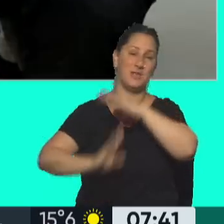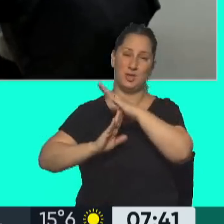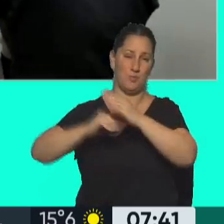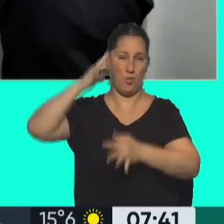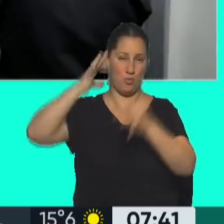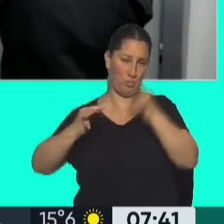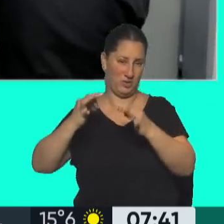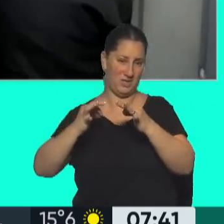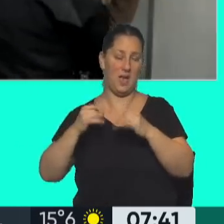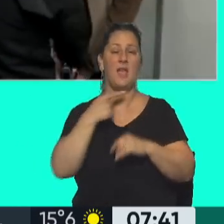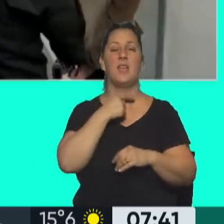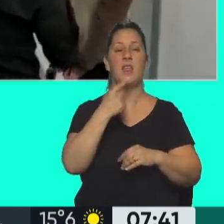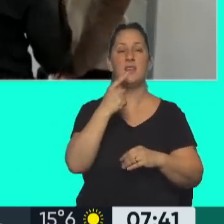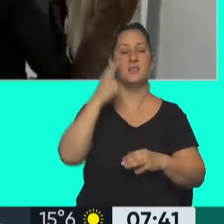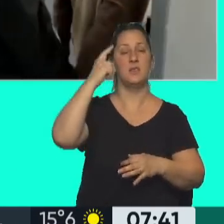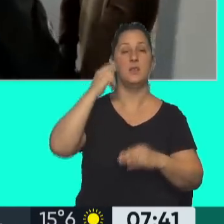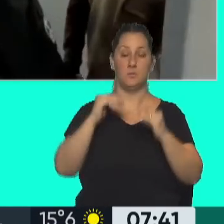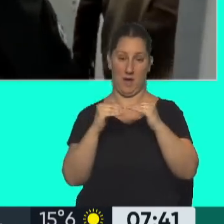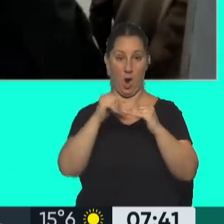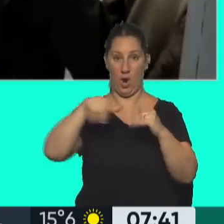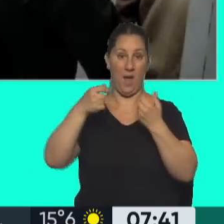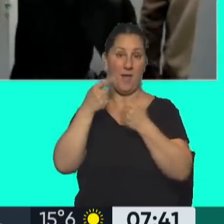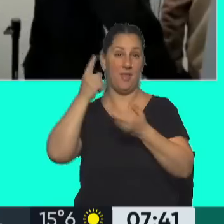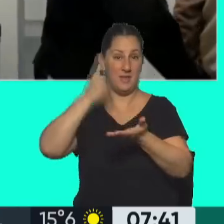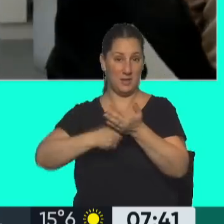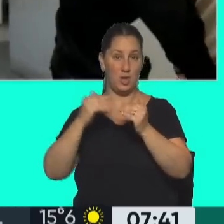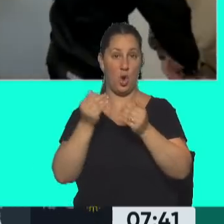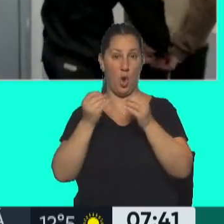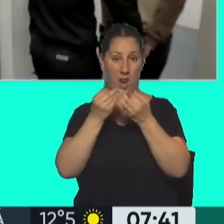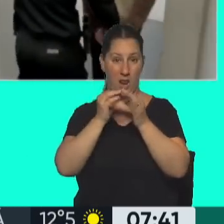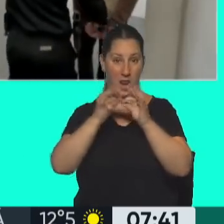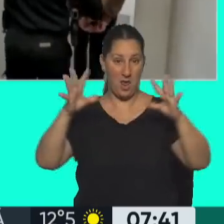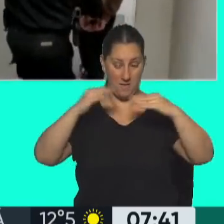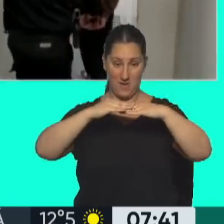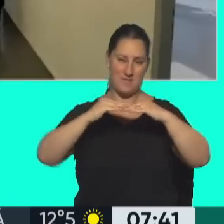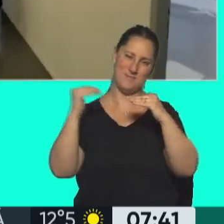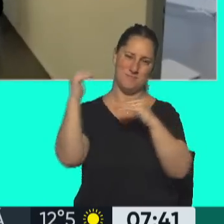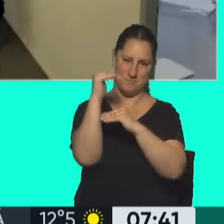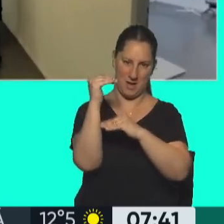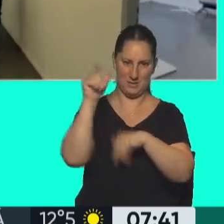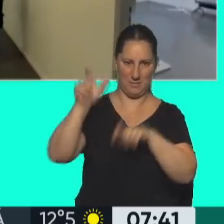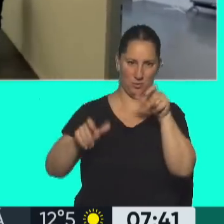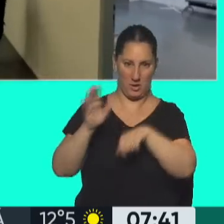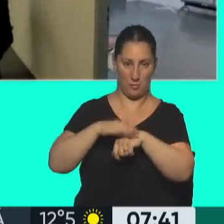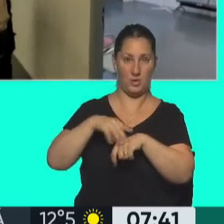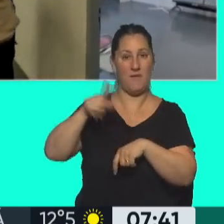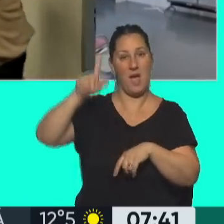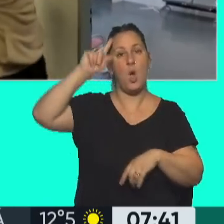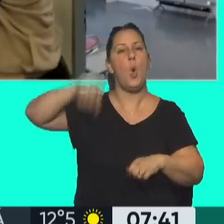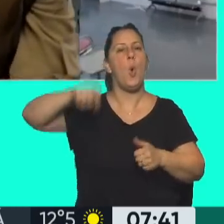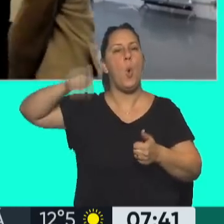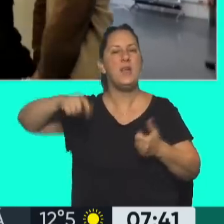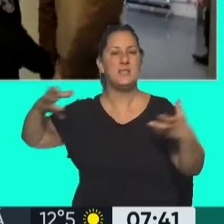un escalón más arriba de los que los dejaron libre. ¿Y ahí qué hay? Y bueno, ahí están varios de los jueces a los que se